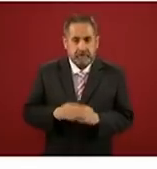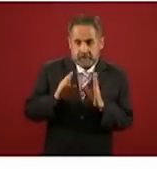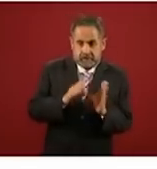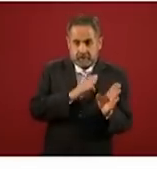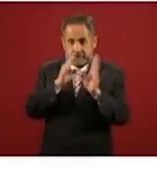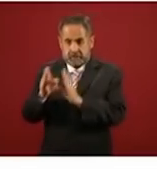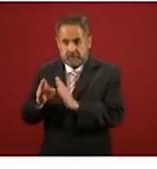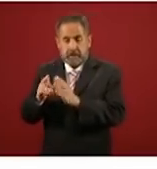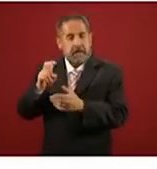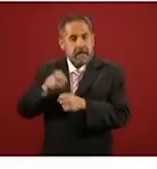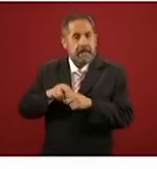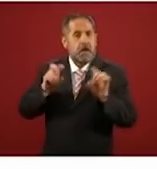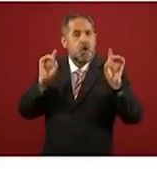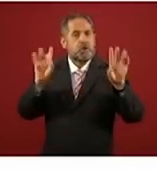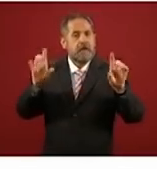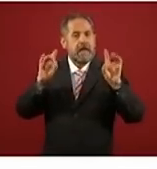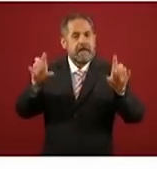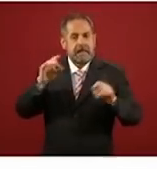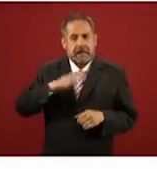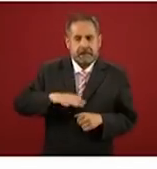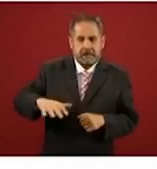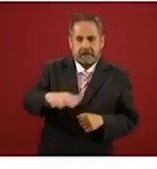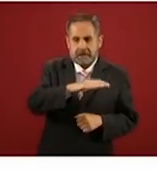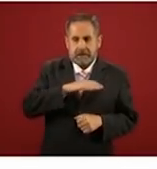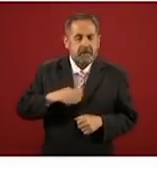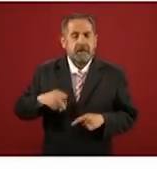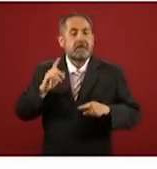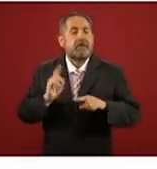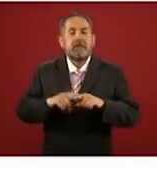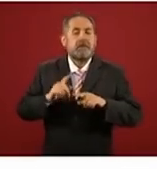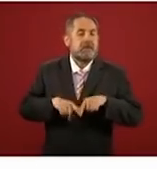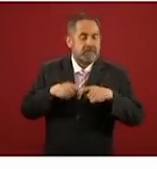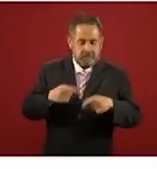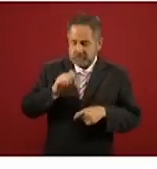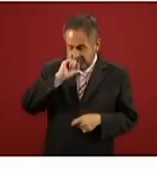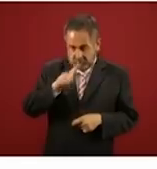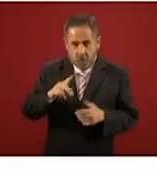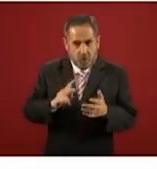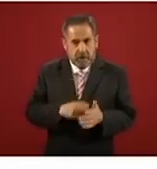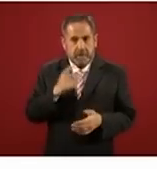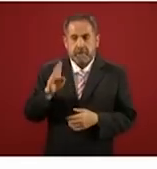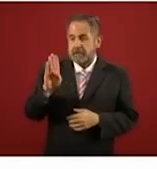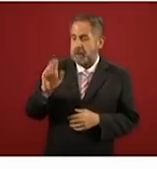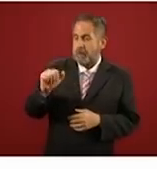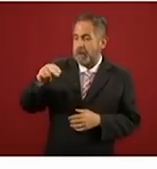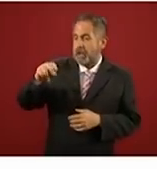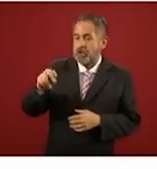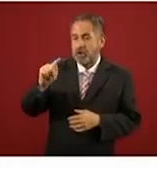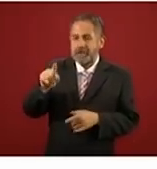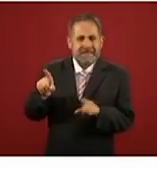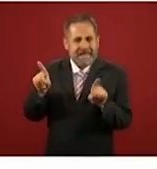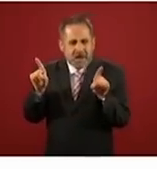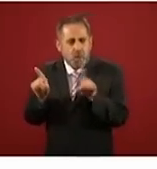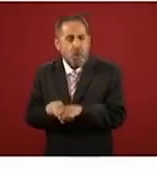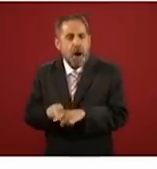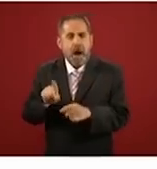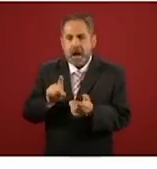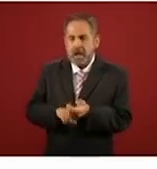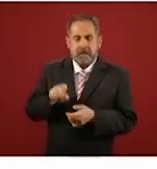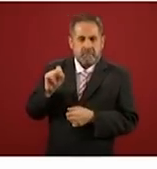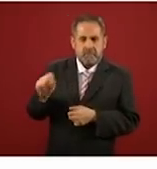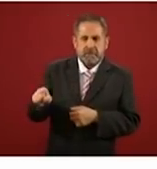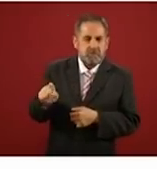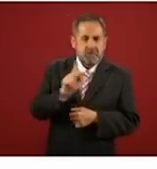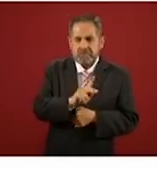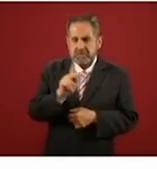pacífico a los ángeles y en la costa del pacífico banorte nos da igualito que en la del este que la del